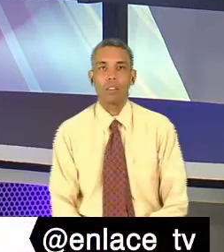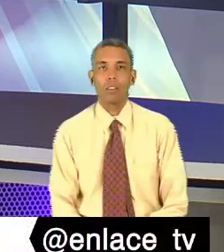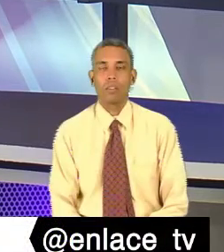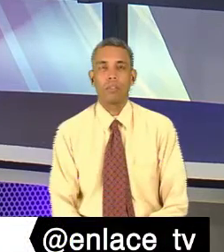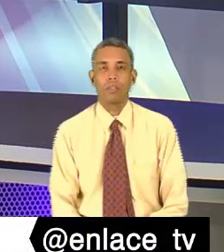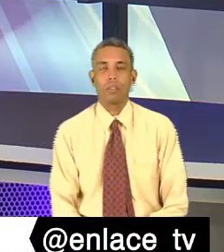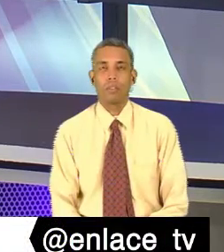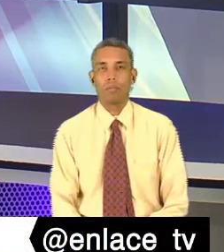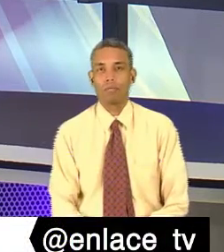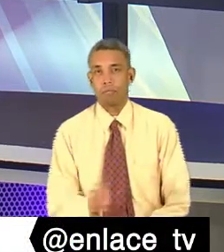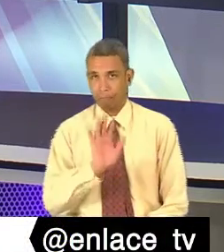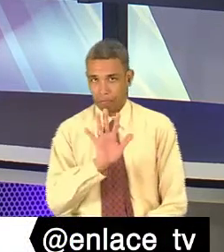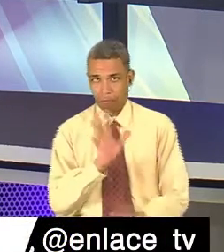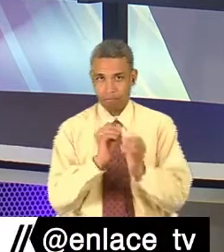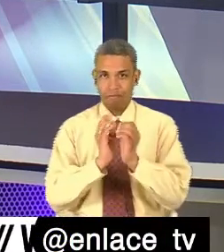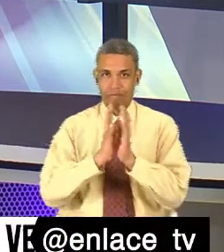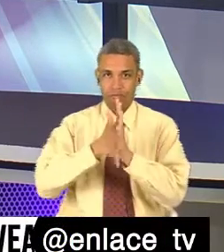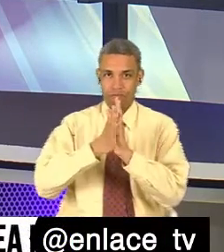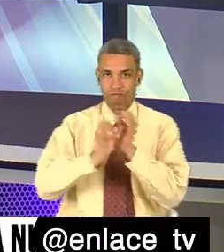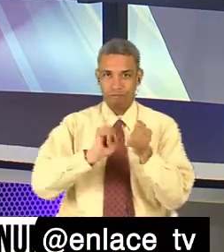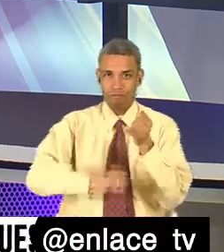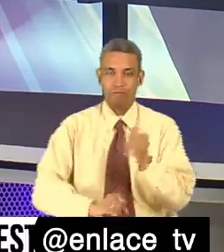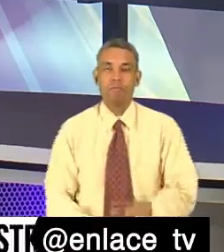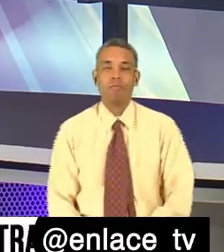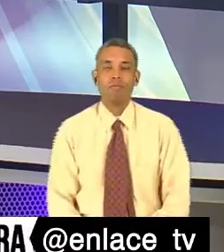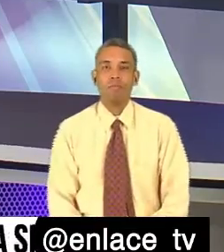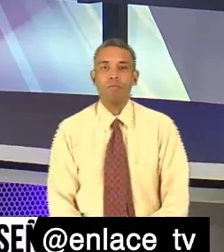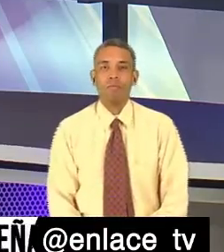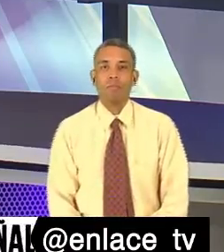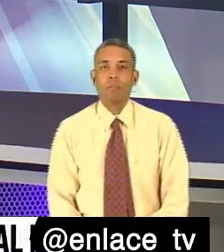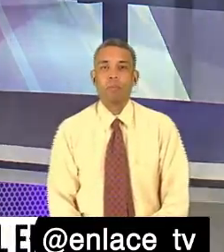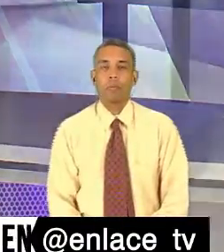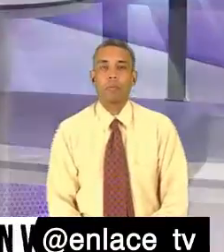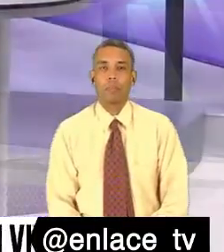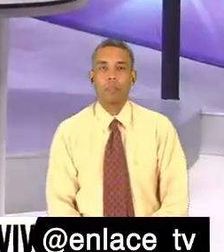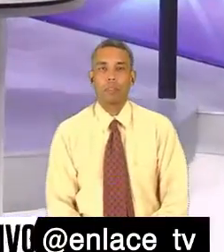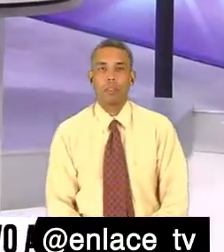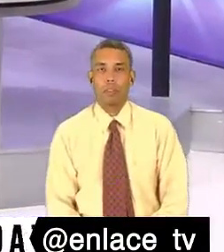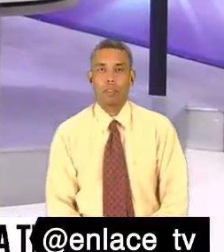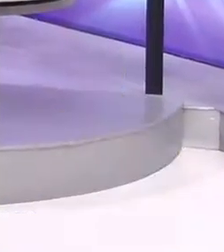Momento de hacer una nueva pausa y ya regresamos con más información en Enlace Noticias.